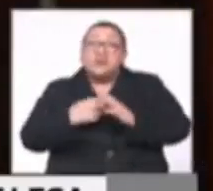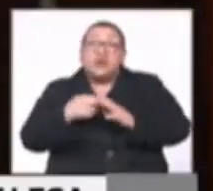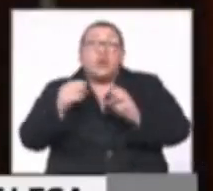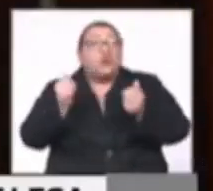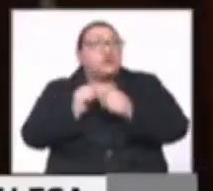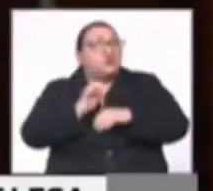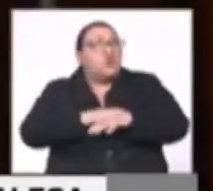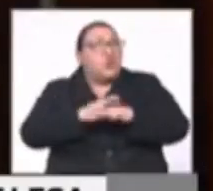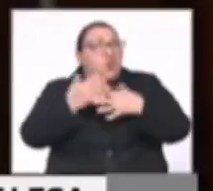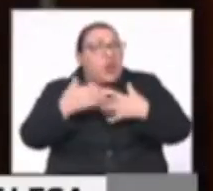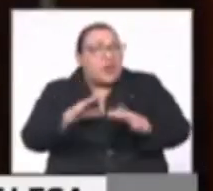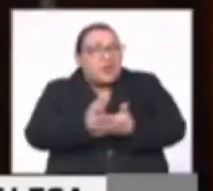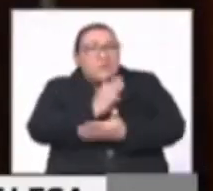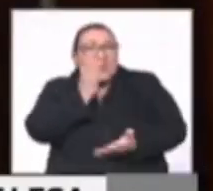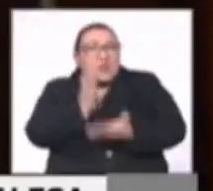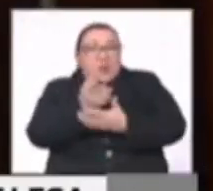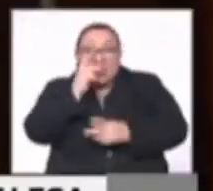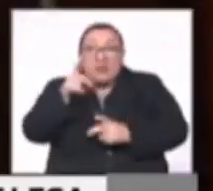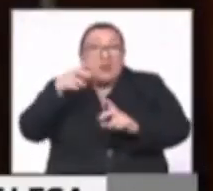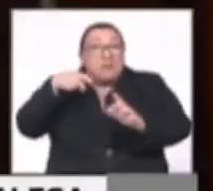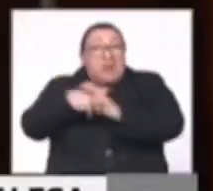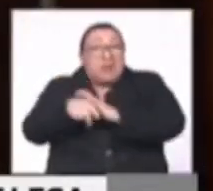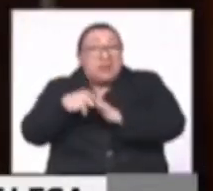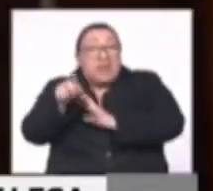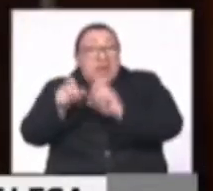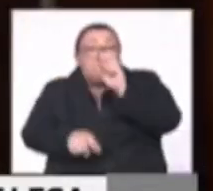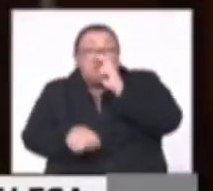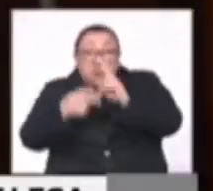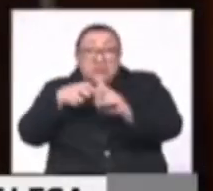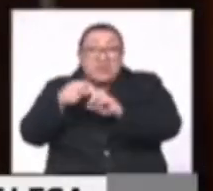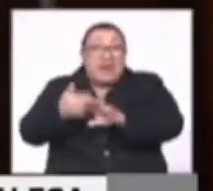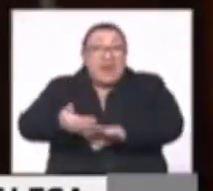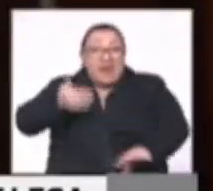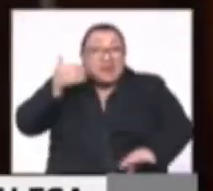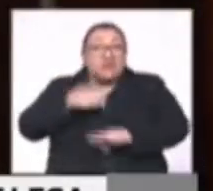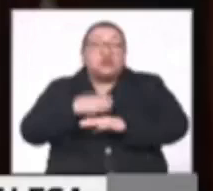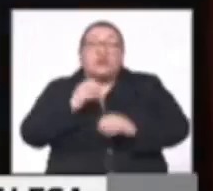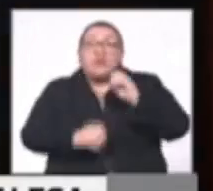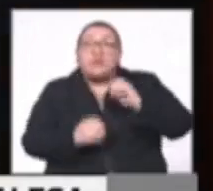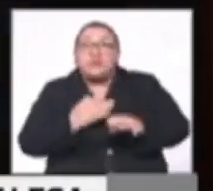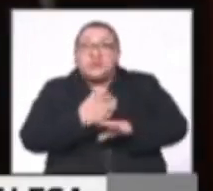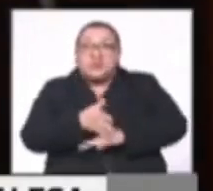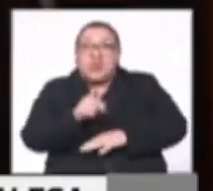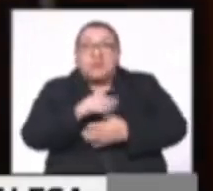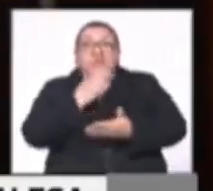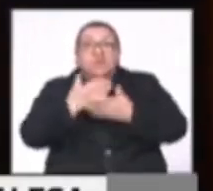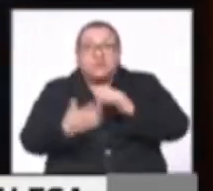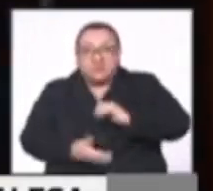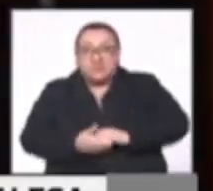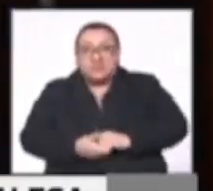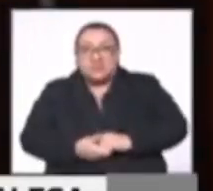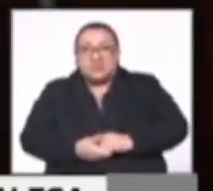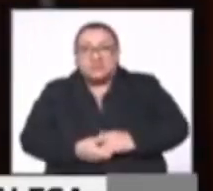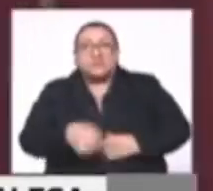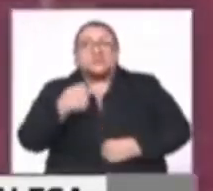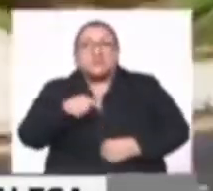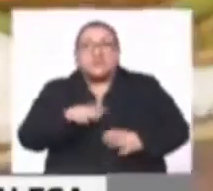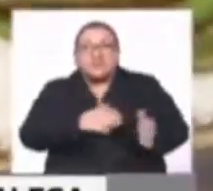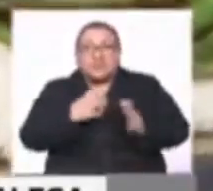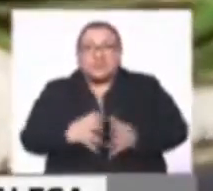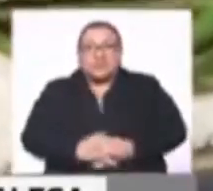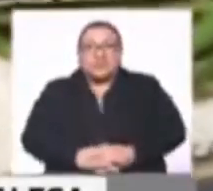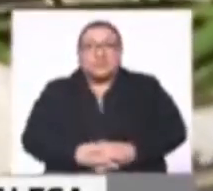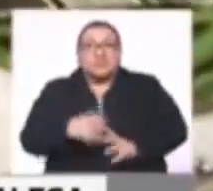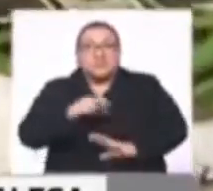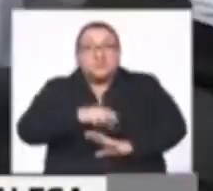ningún acto o hecho que haya tenido lugar con anterioridad a la fecha de entrada en vigor del tratado para esa parte.